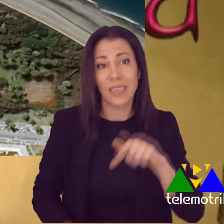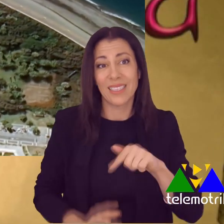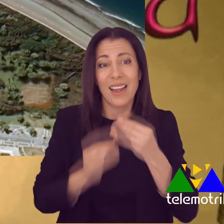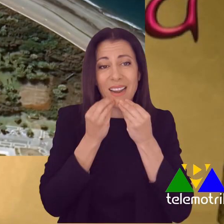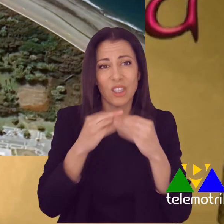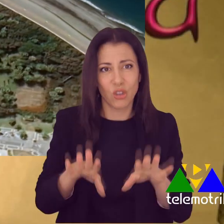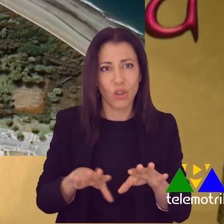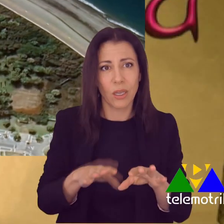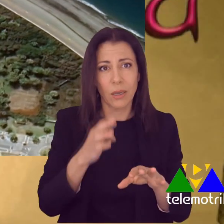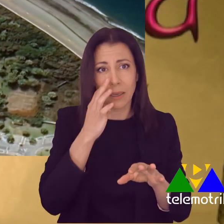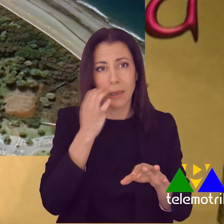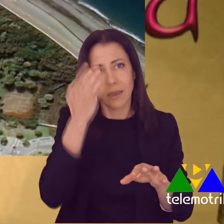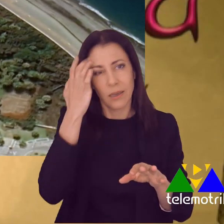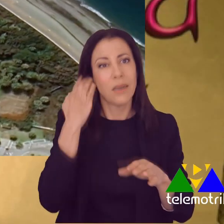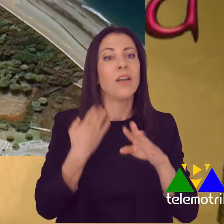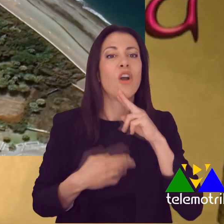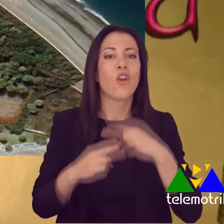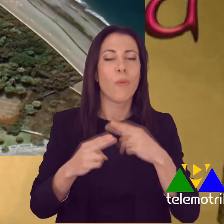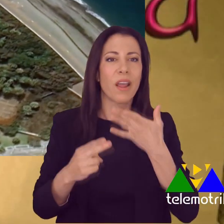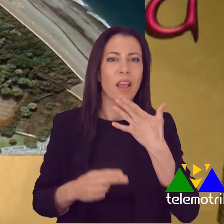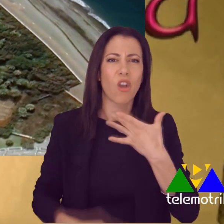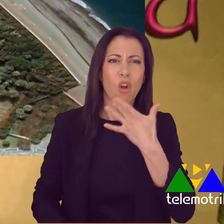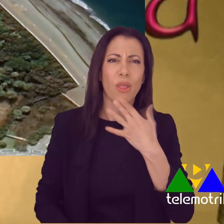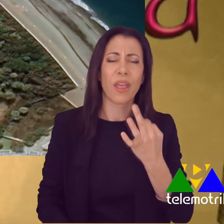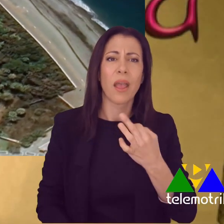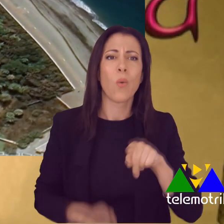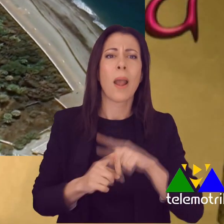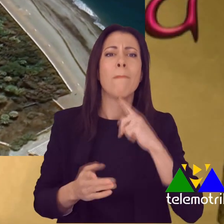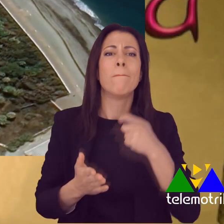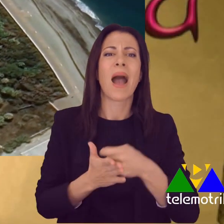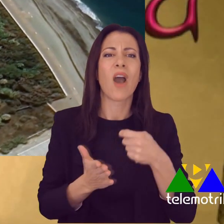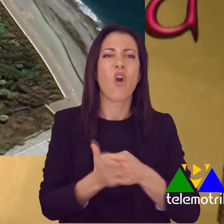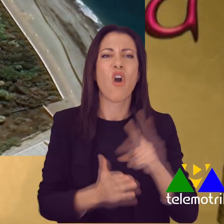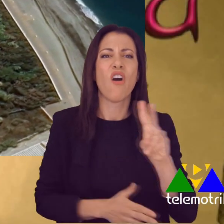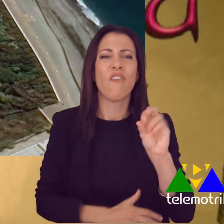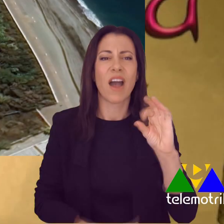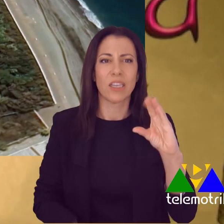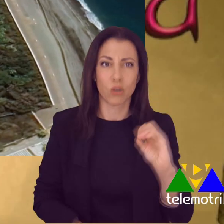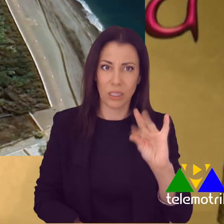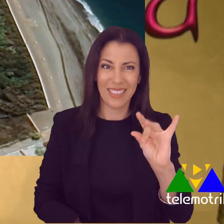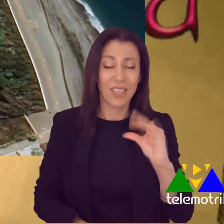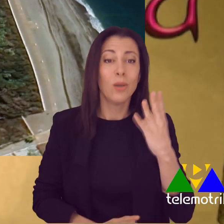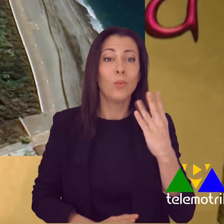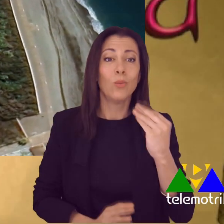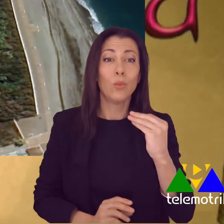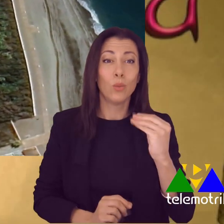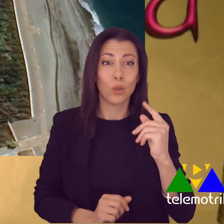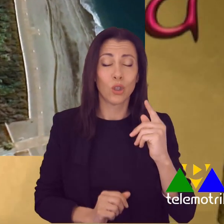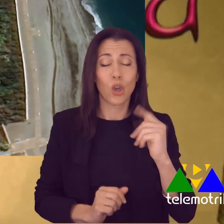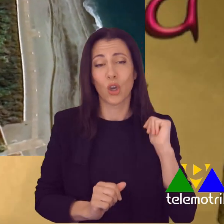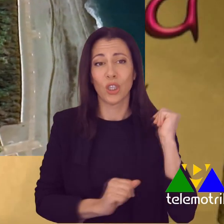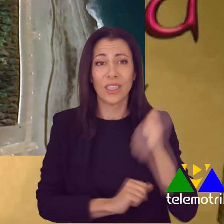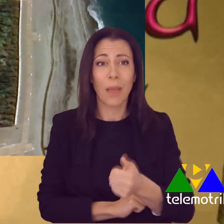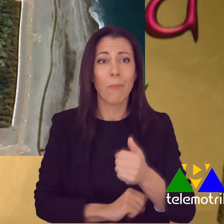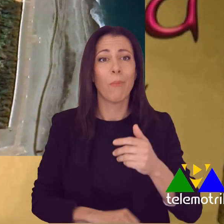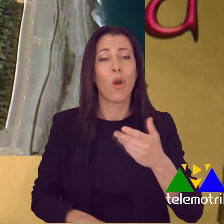historia. ¿Se conocía como el Pago del Vasco? El Pago del Vasco. El Pago del Vasco. Sí. Durante mucho tiempo la gente de Motril decía el Pago del Vasco por lo